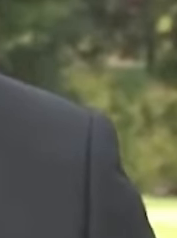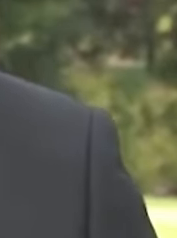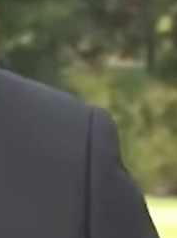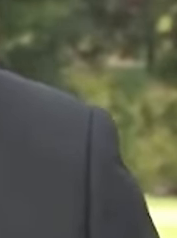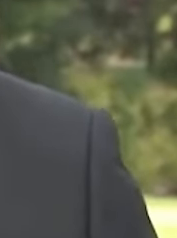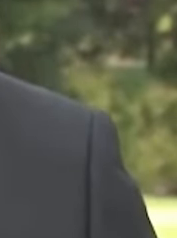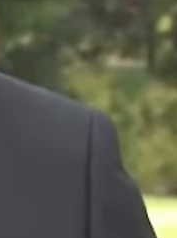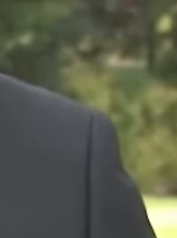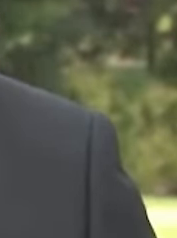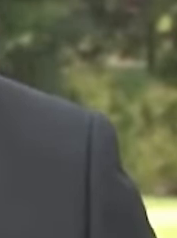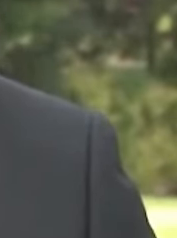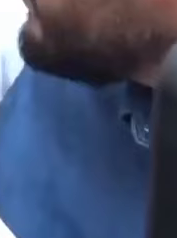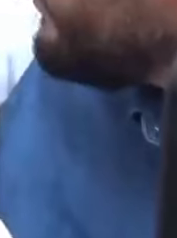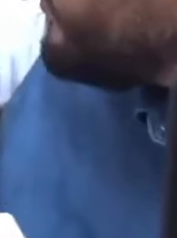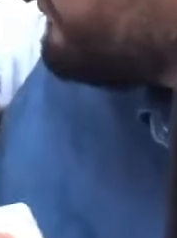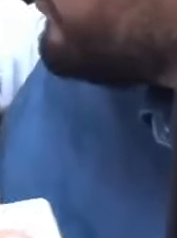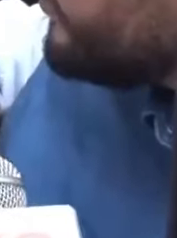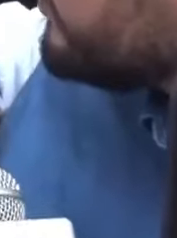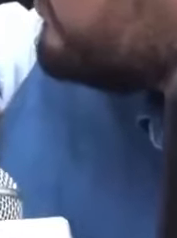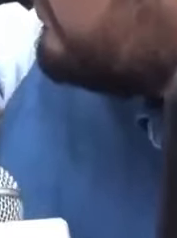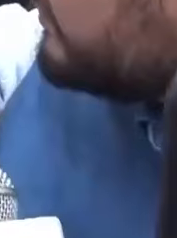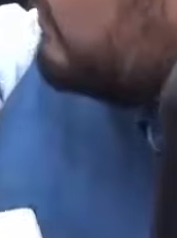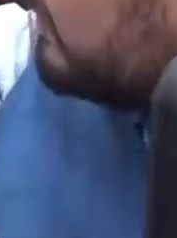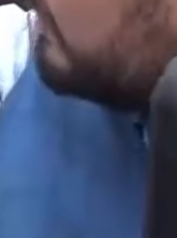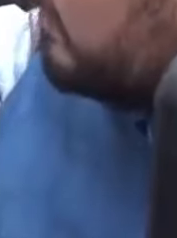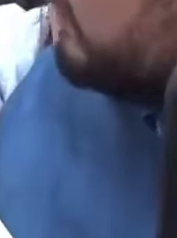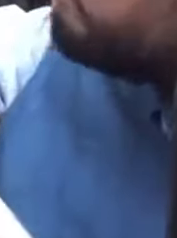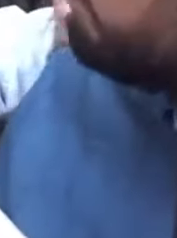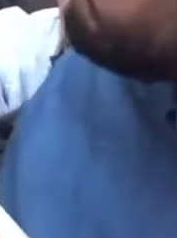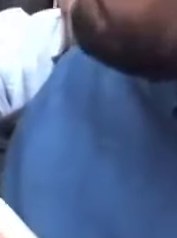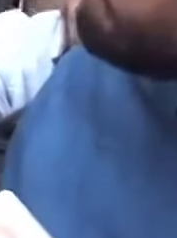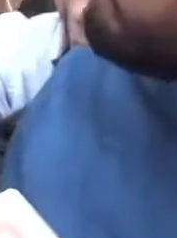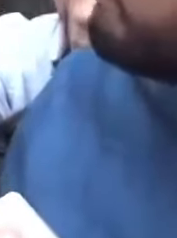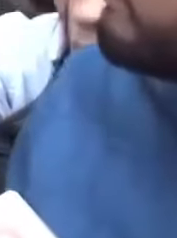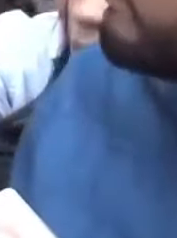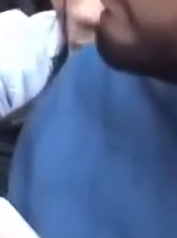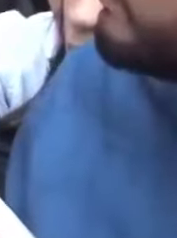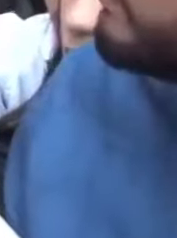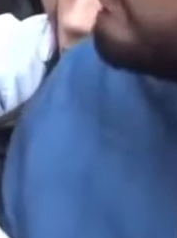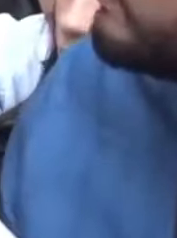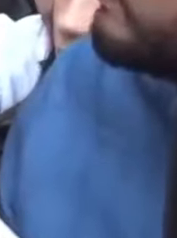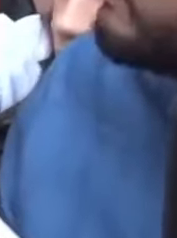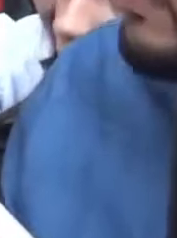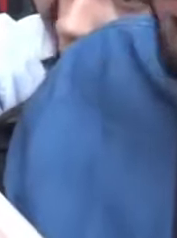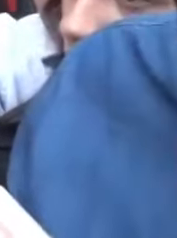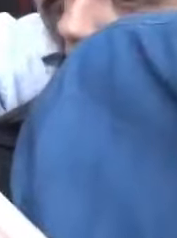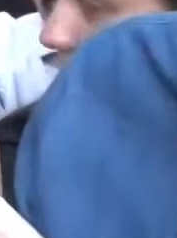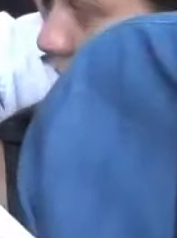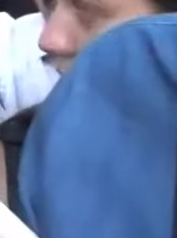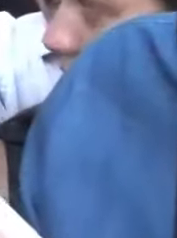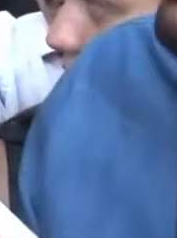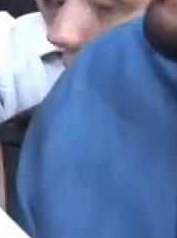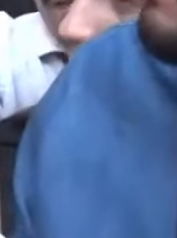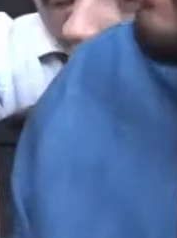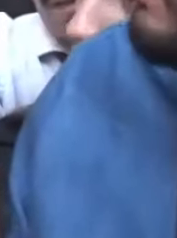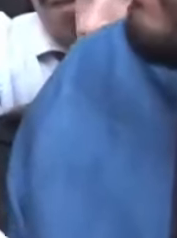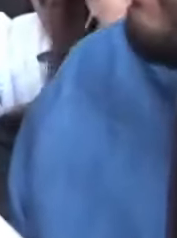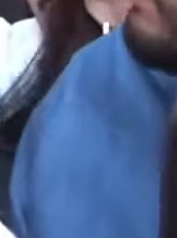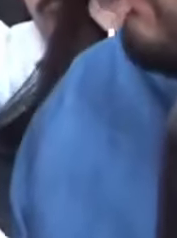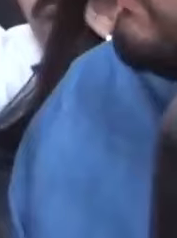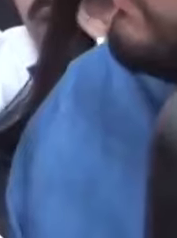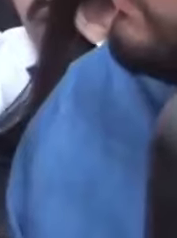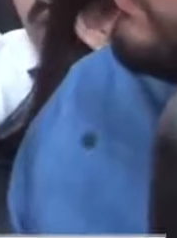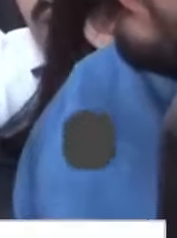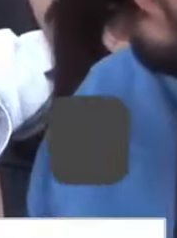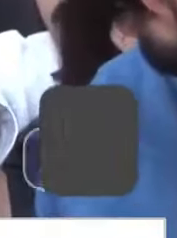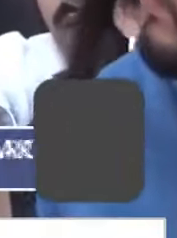se lleguen a acuerdos de clases de ética ni ninguno de esos arreglos a los que se llegó como en el caso Penta SQM. Por su parte, el diputado